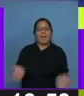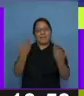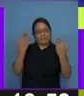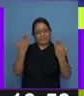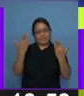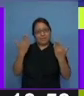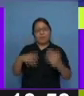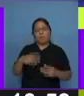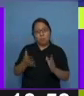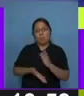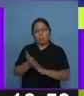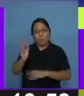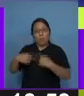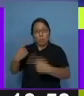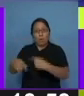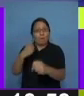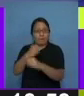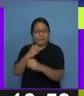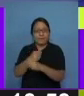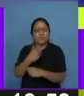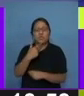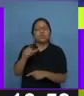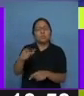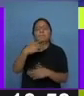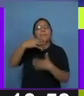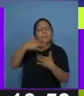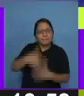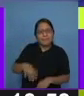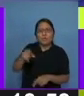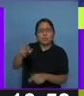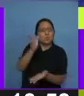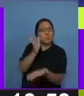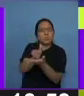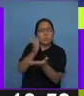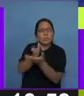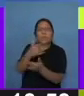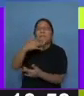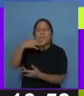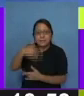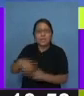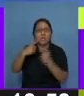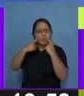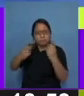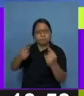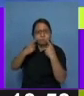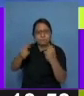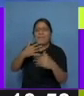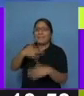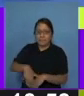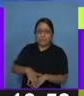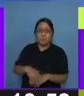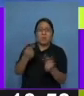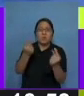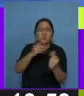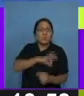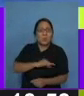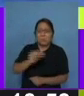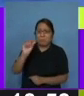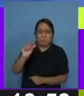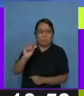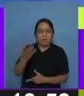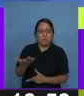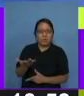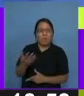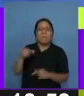legítima el reclamo que llevan adelante. no les alcanza, pero es una